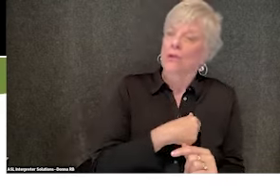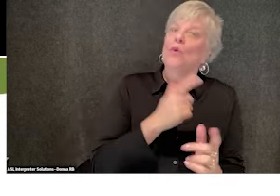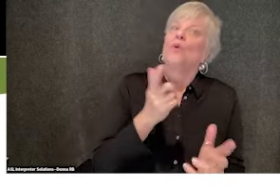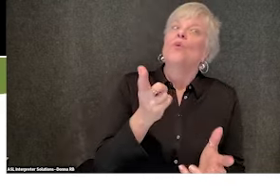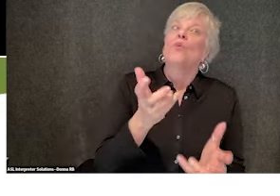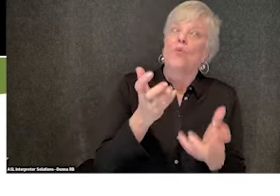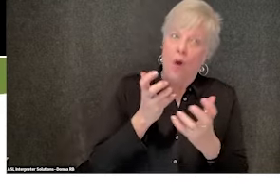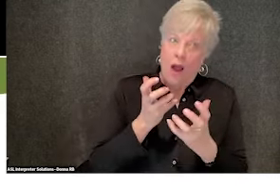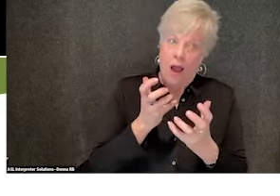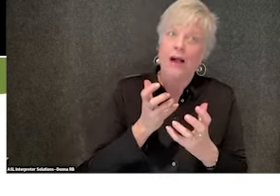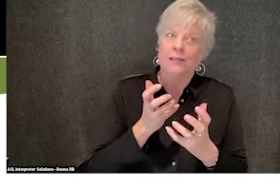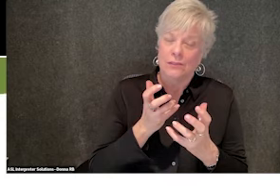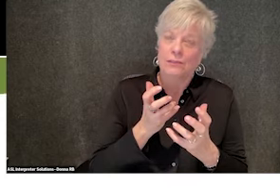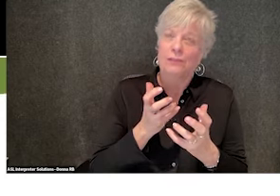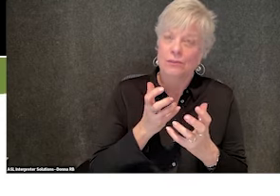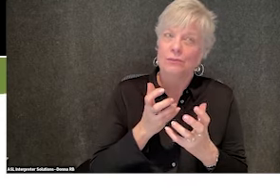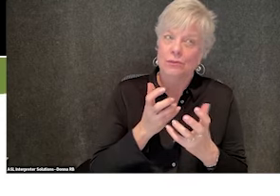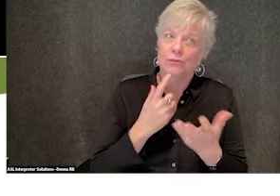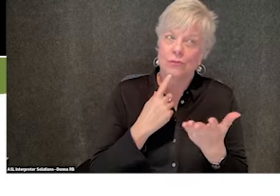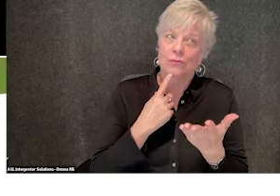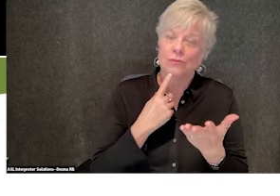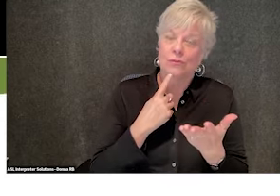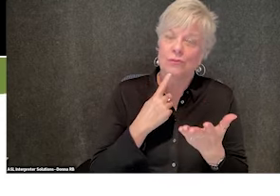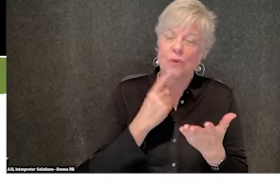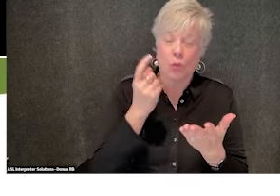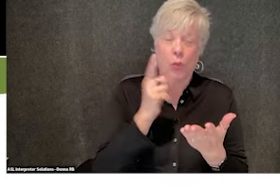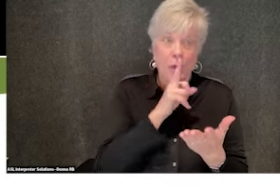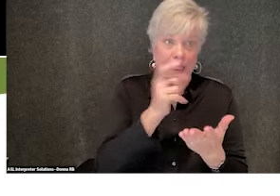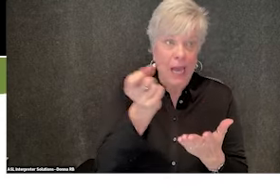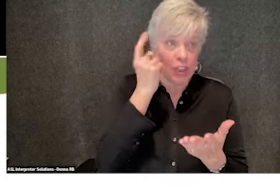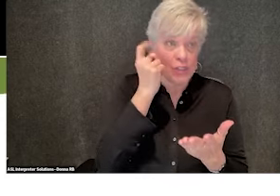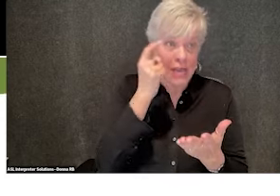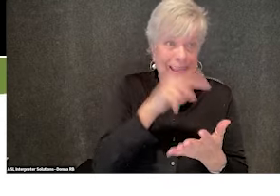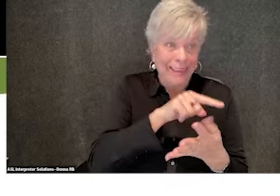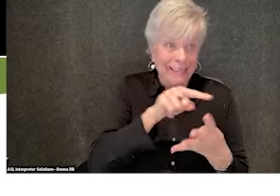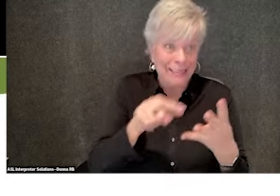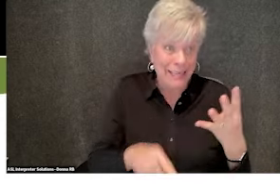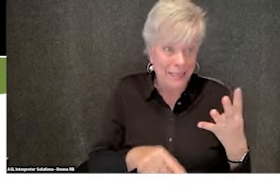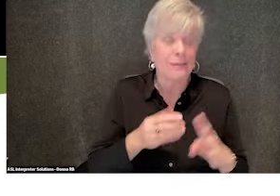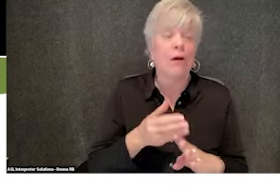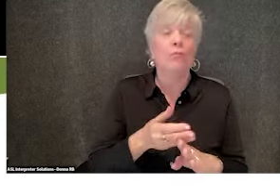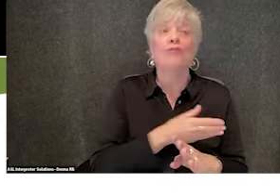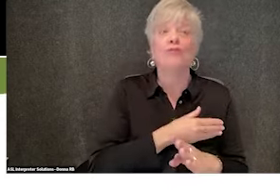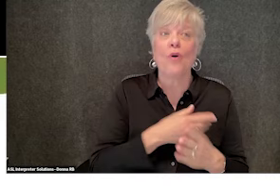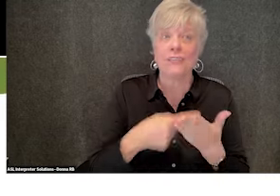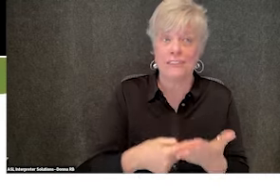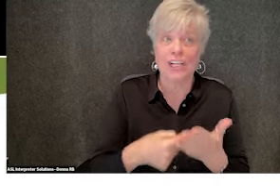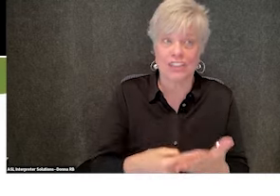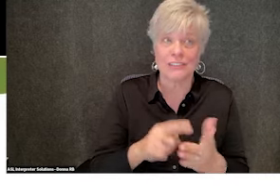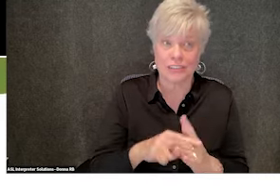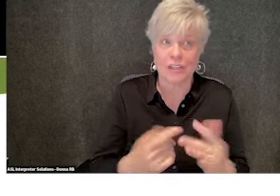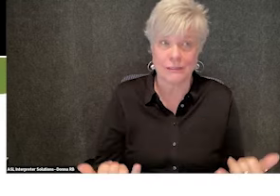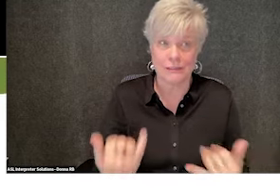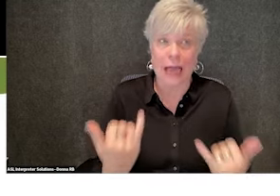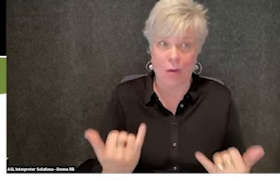una vida autosuficiente, o sea, asegurar que tengamos la oportunidad de